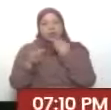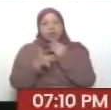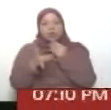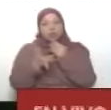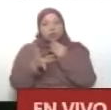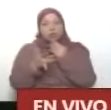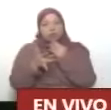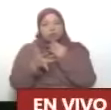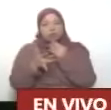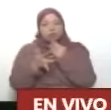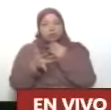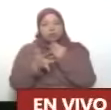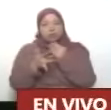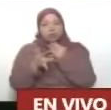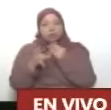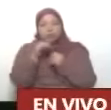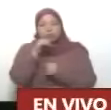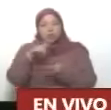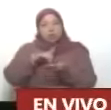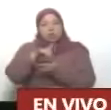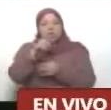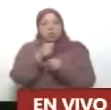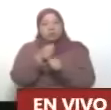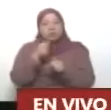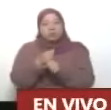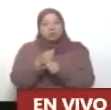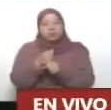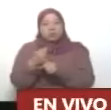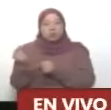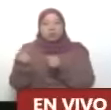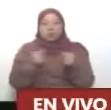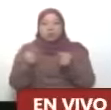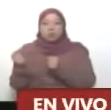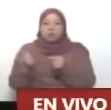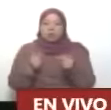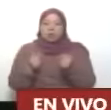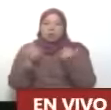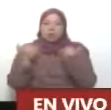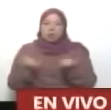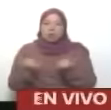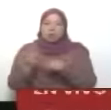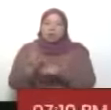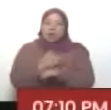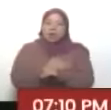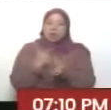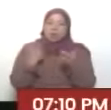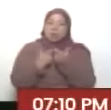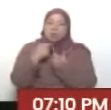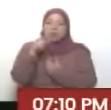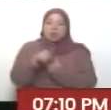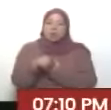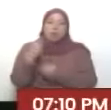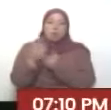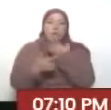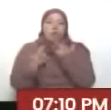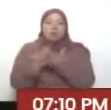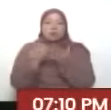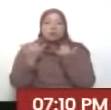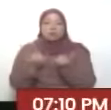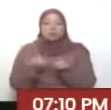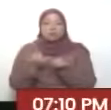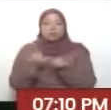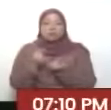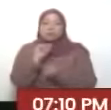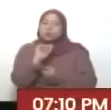Tecnología de drones, pim pum pa, y antidrones, también pim pum pa.